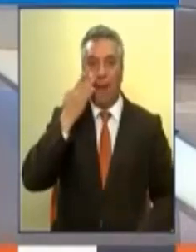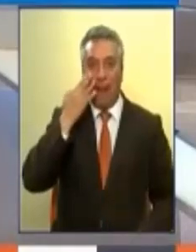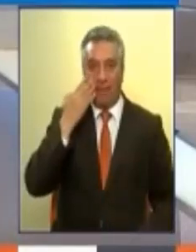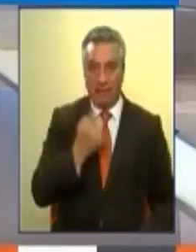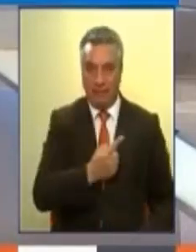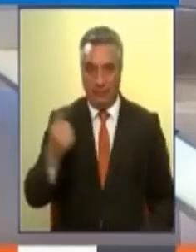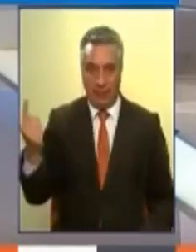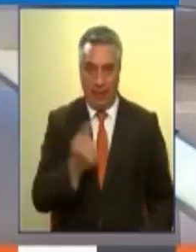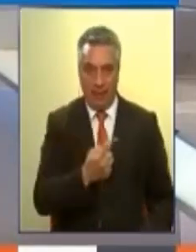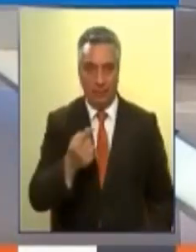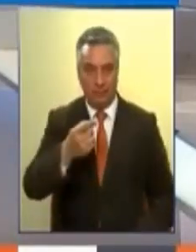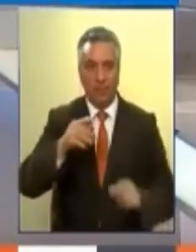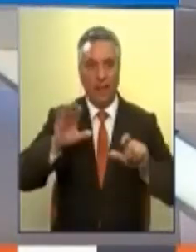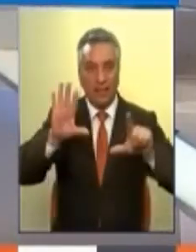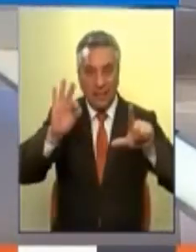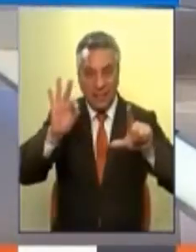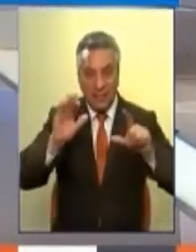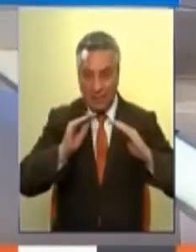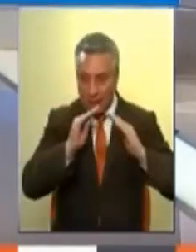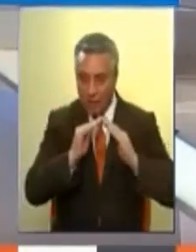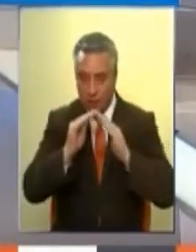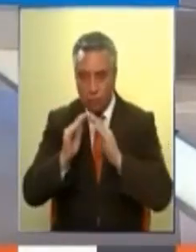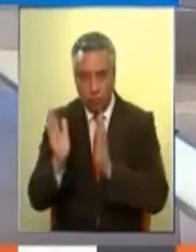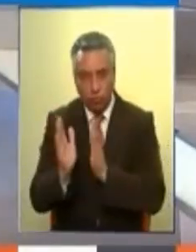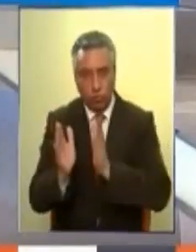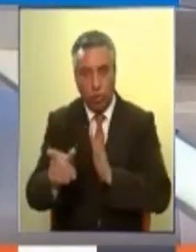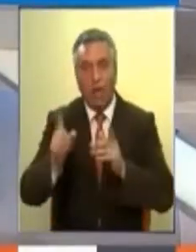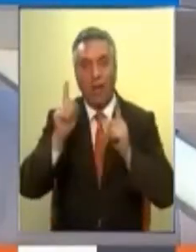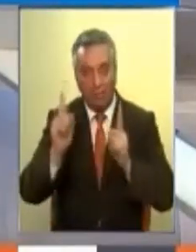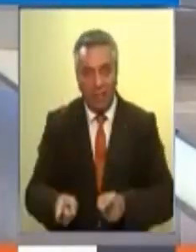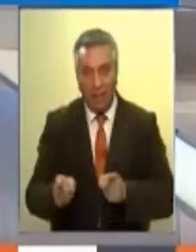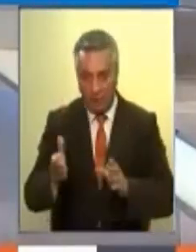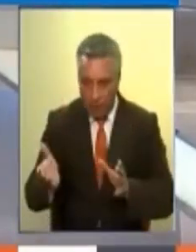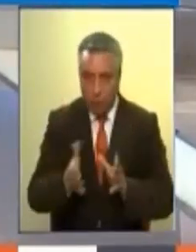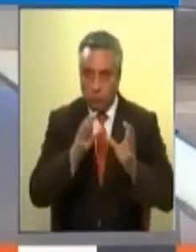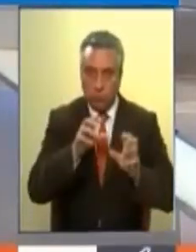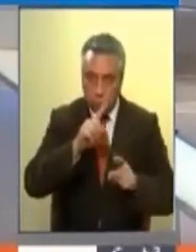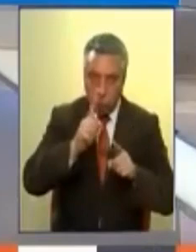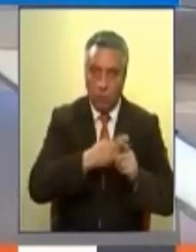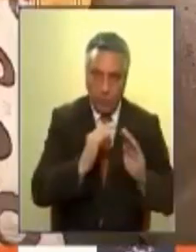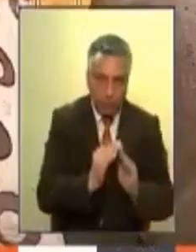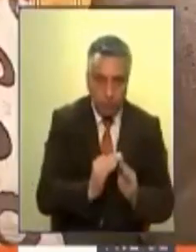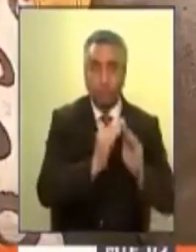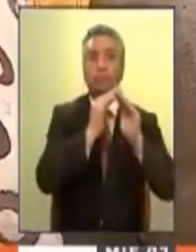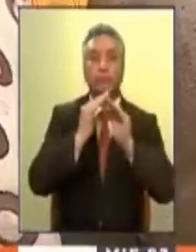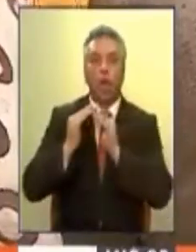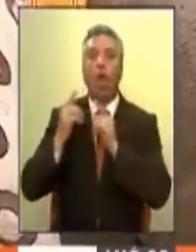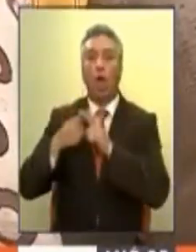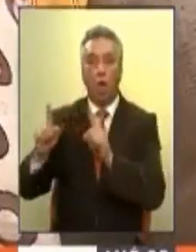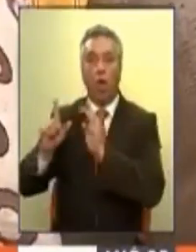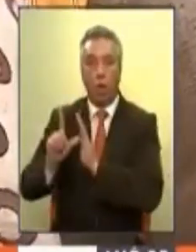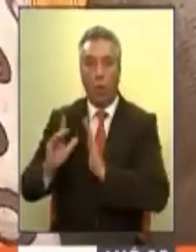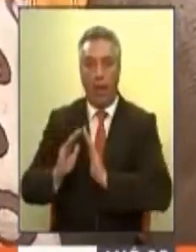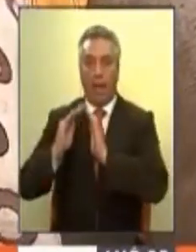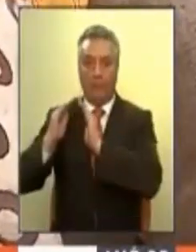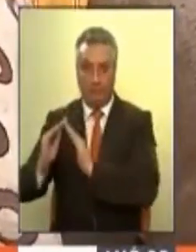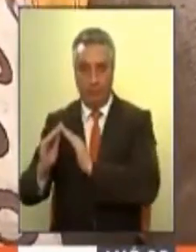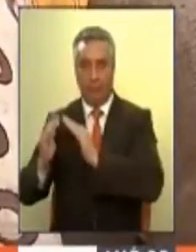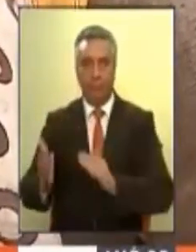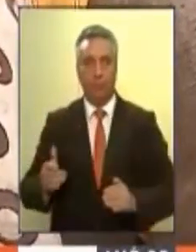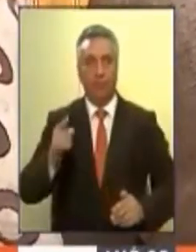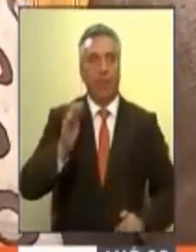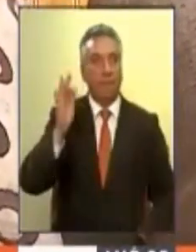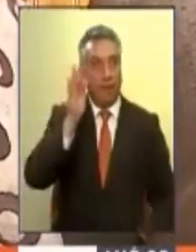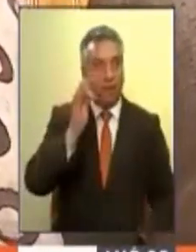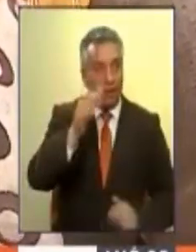casi 70 de estos pequeños santuarios los que deben ser relocalizados. En febrero del año